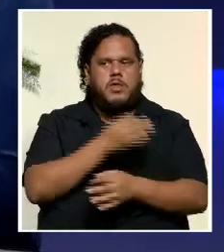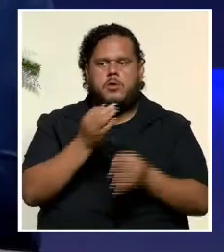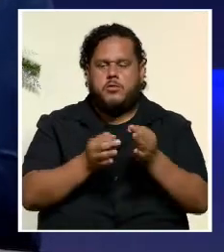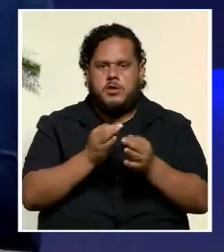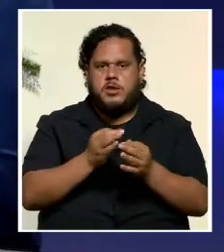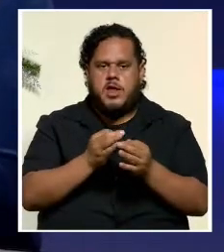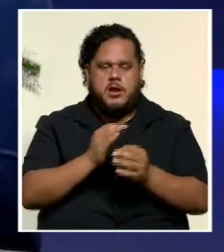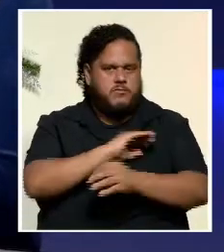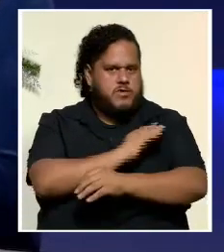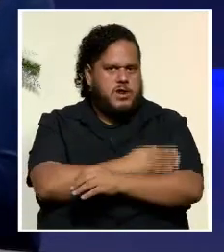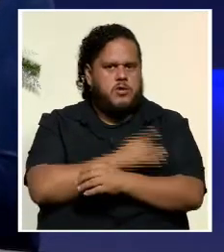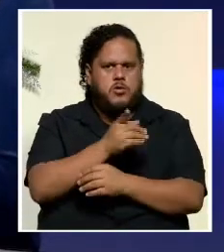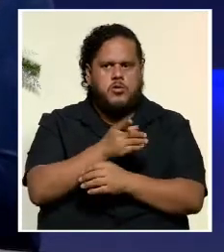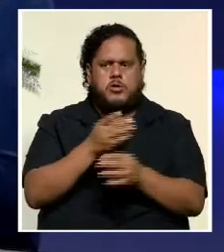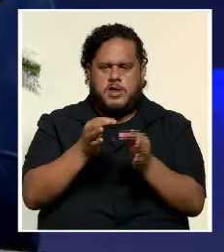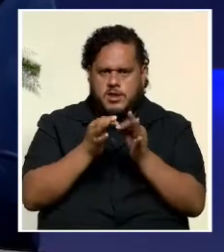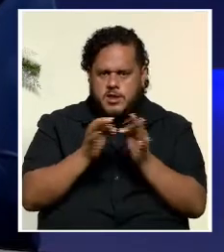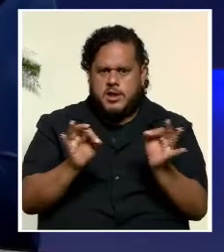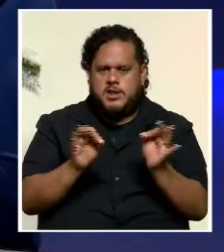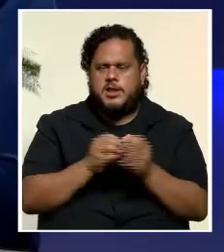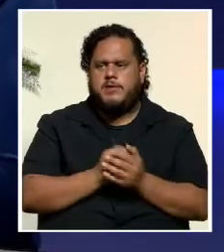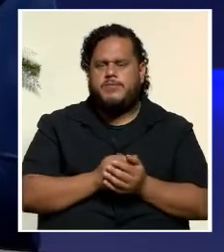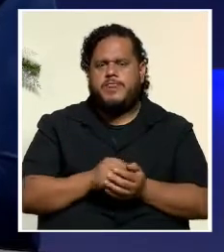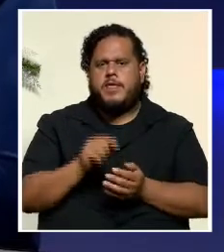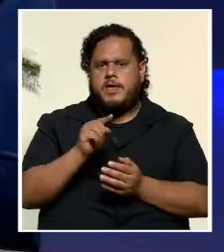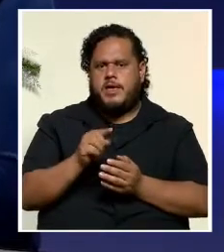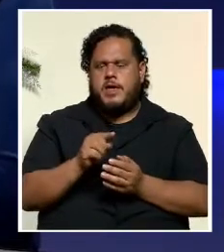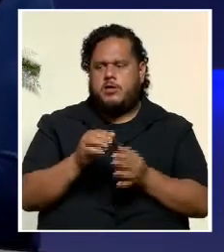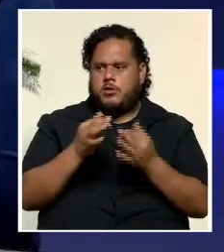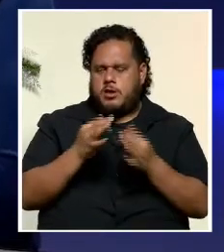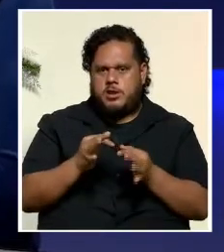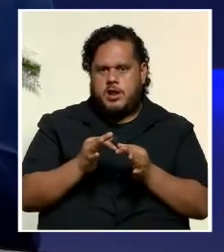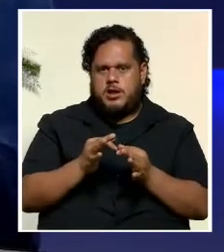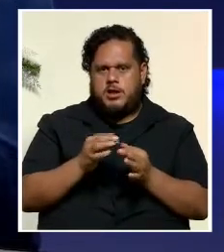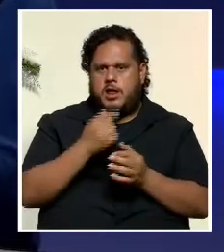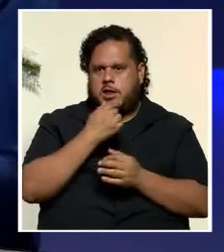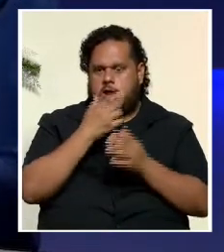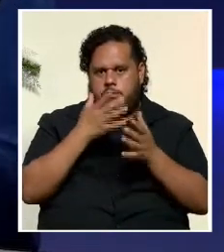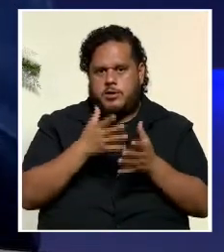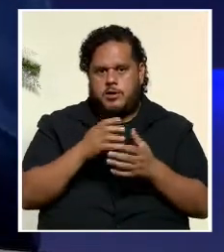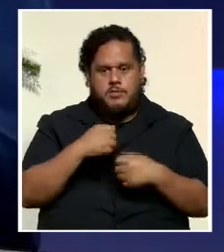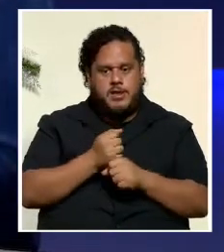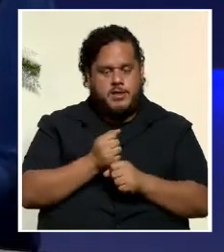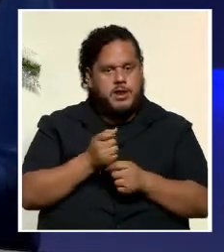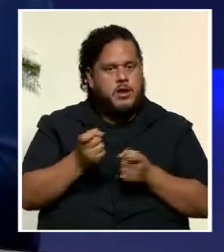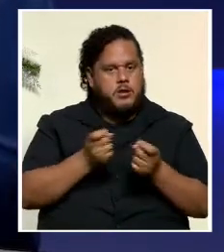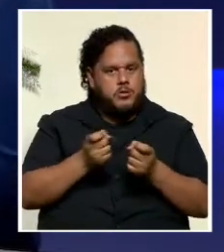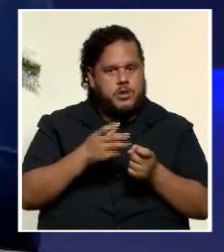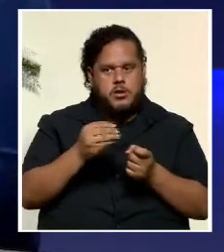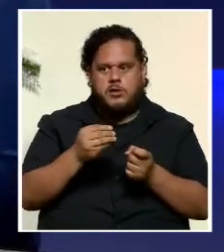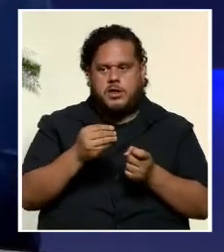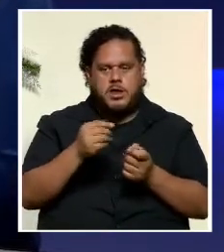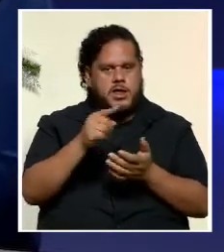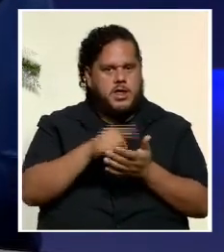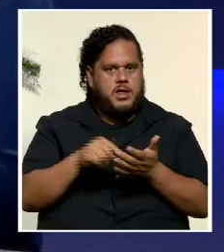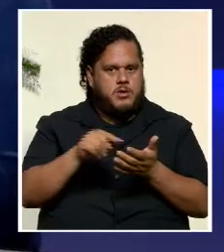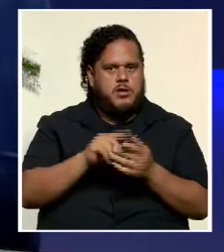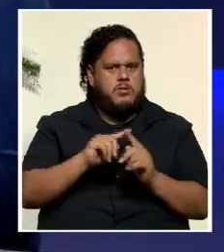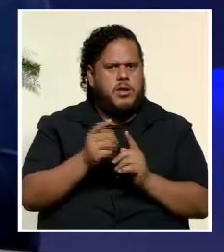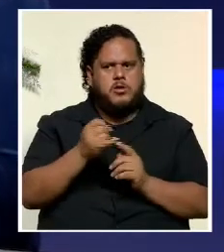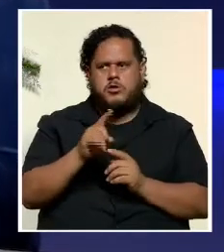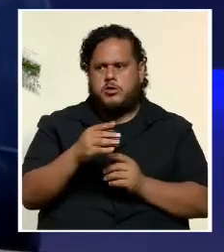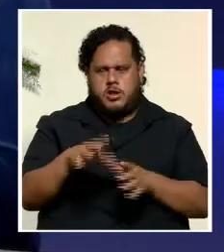usted se garantiza que esos intentos de arbitrariedad van a ser controlados y anulados. Pero si usted toma el